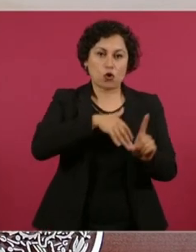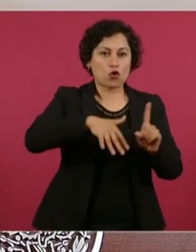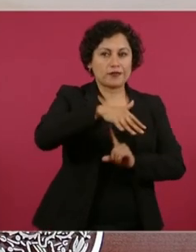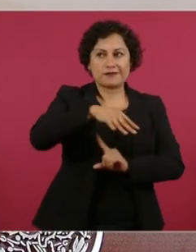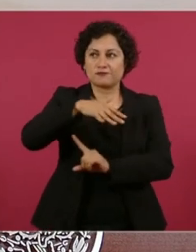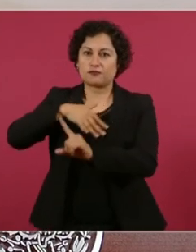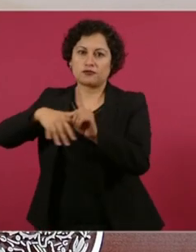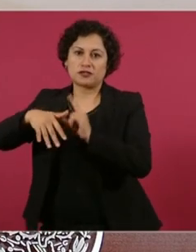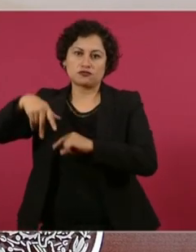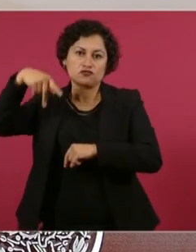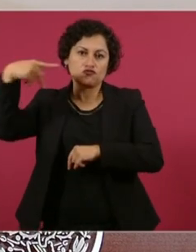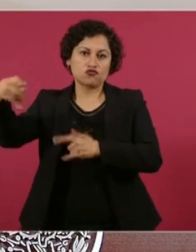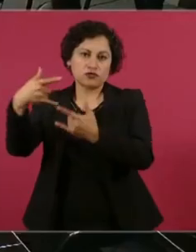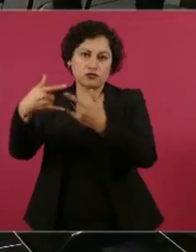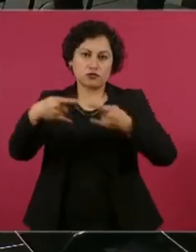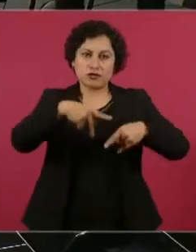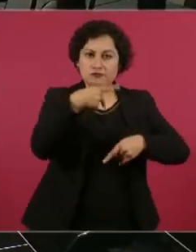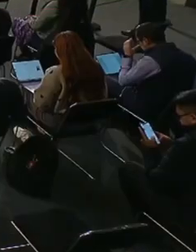Y sin embargo,